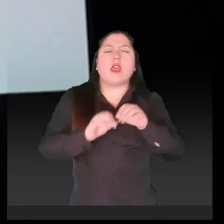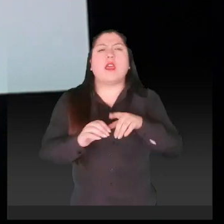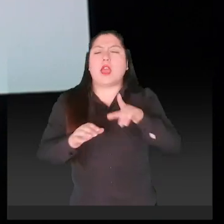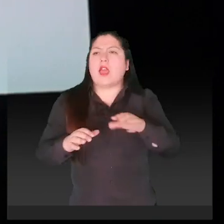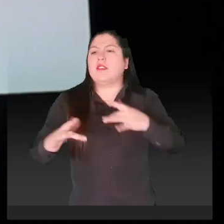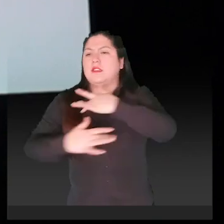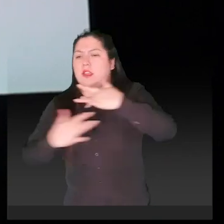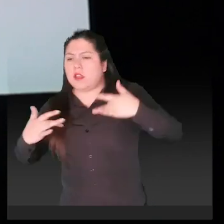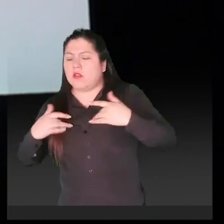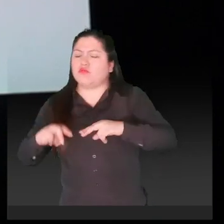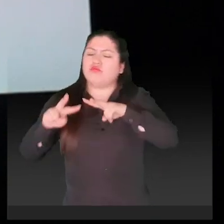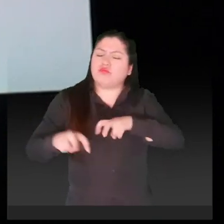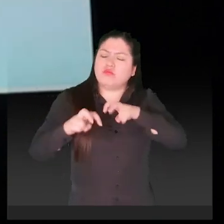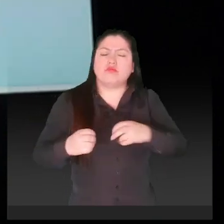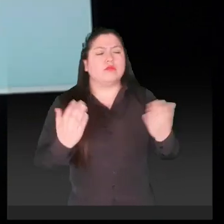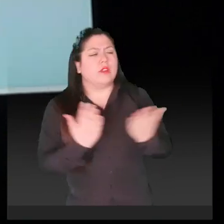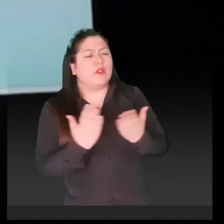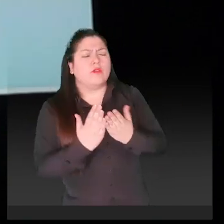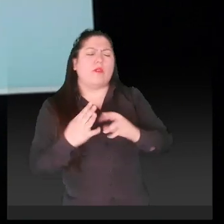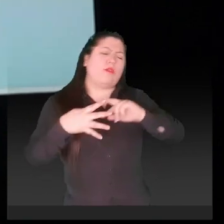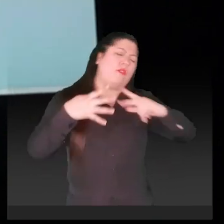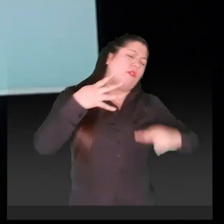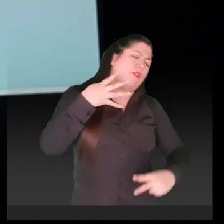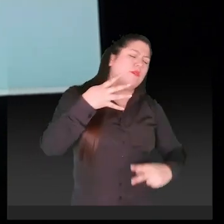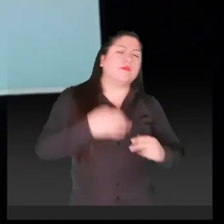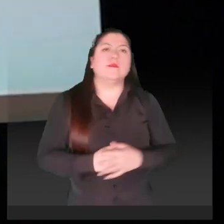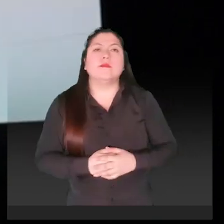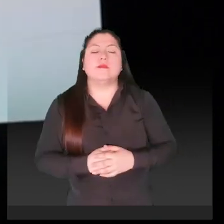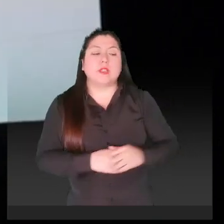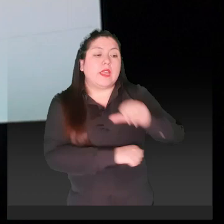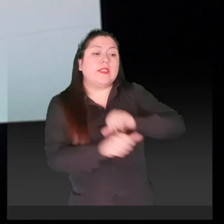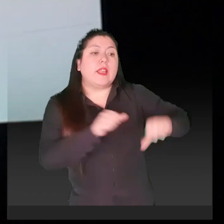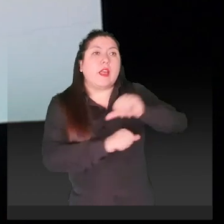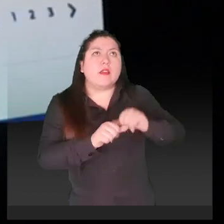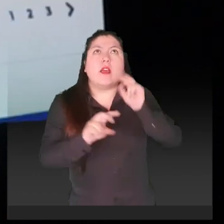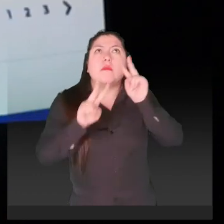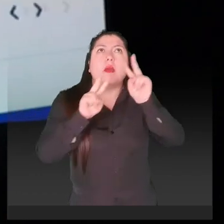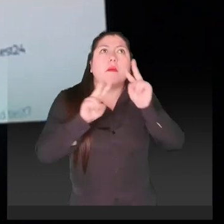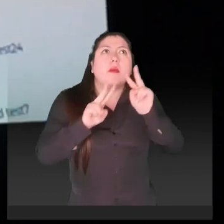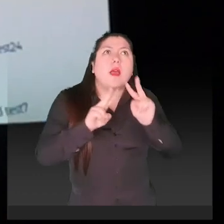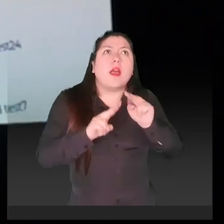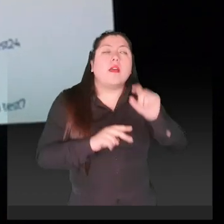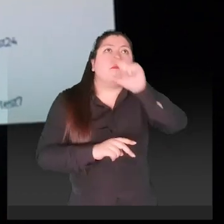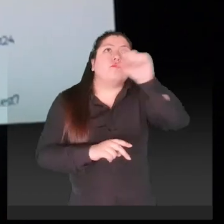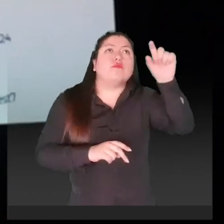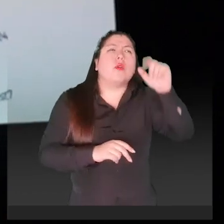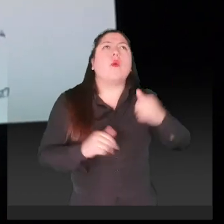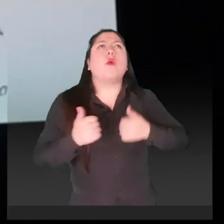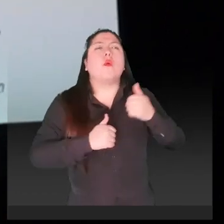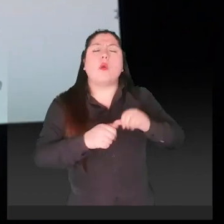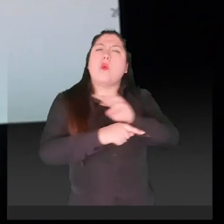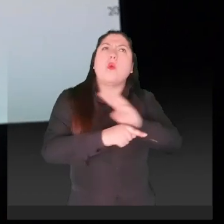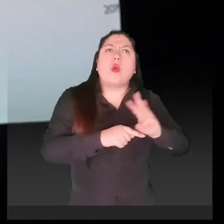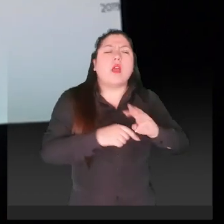ante entidades como las asociadas a salud, agricultura, educación, entre otras. En Historial de Trámites podrás visualizar en